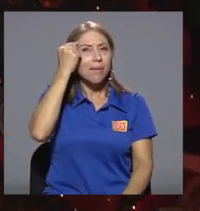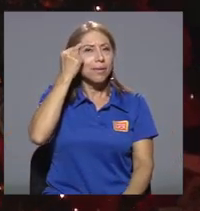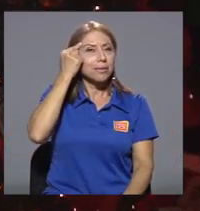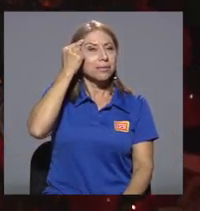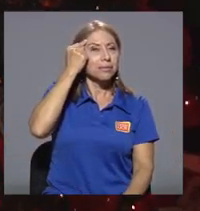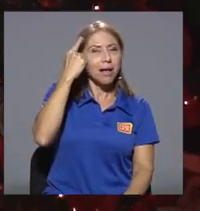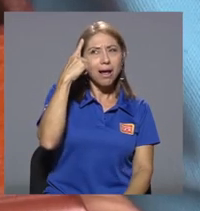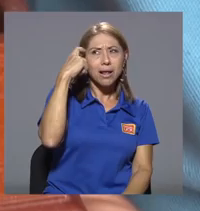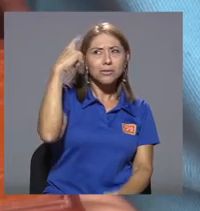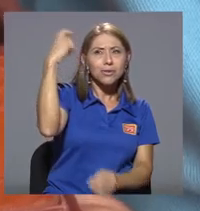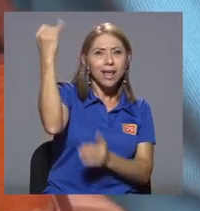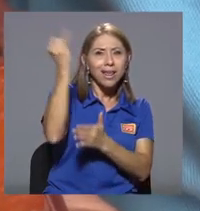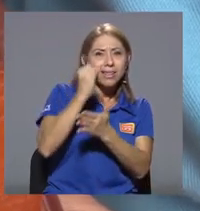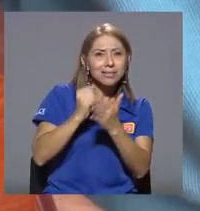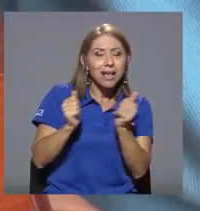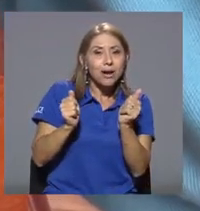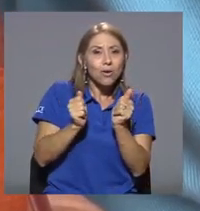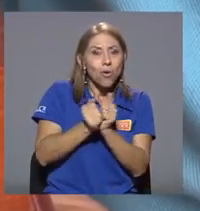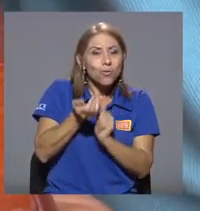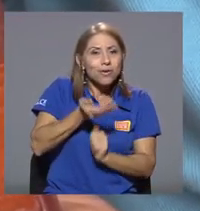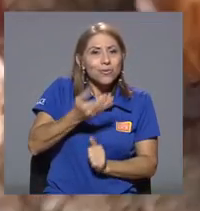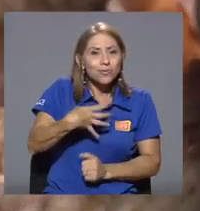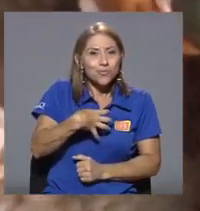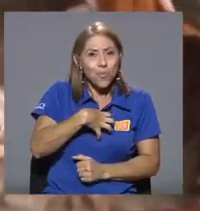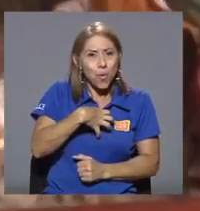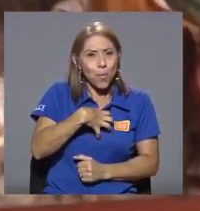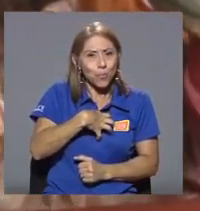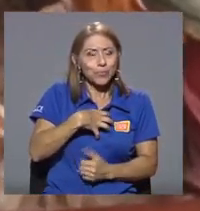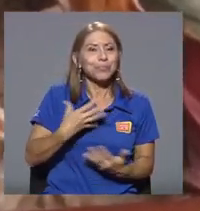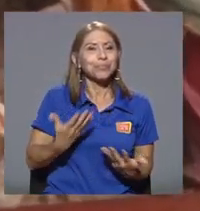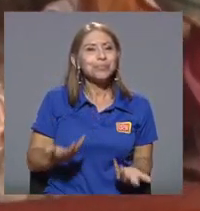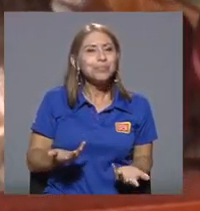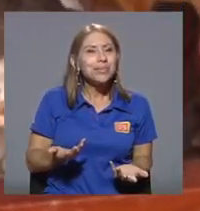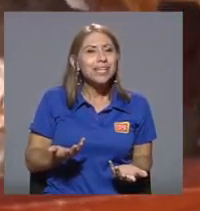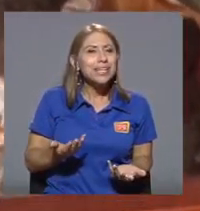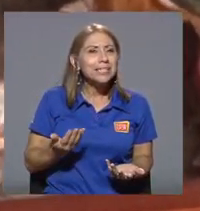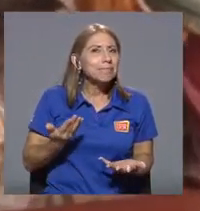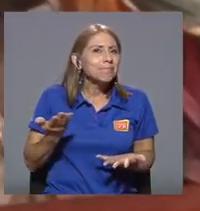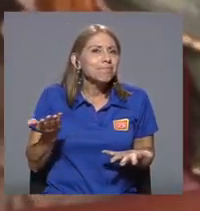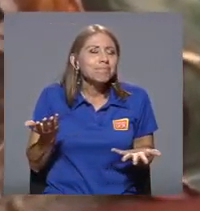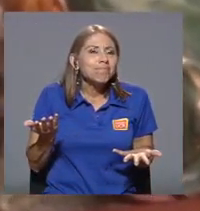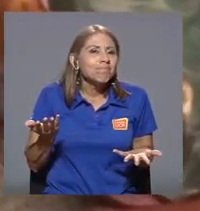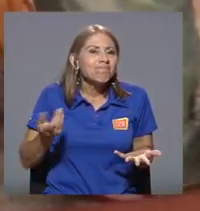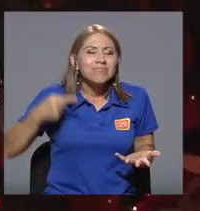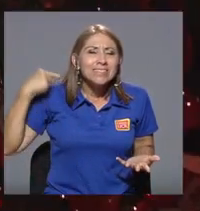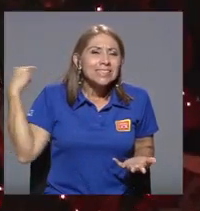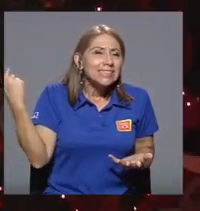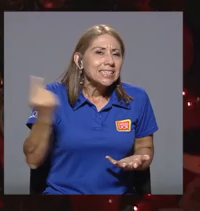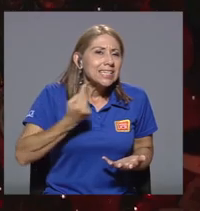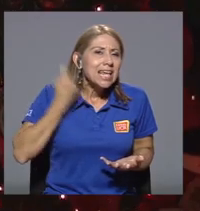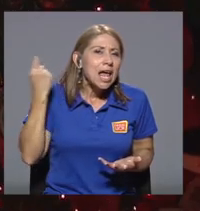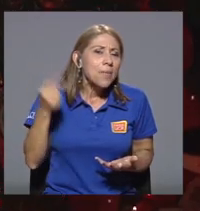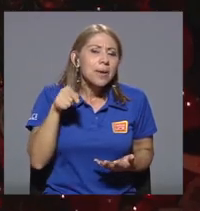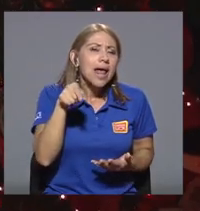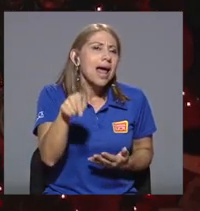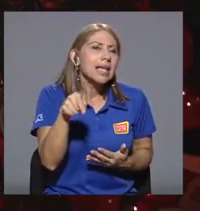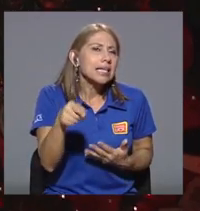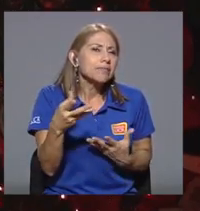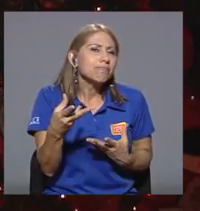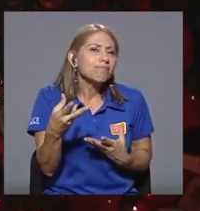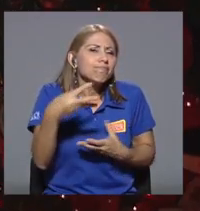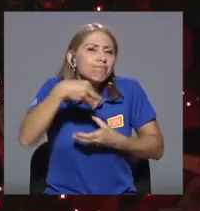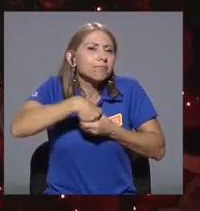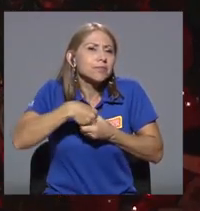pensar, a diseñar, a soñar con recursos propios y de alguna manera siempre tiene implícito